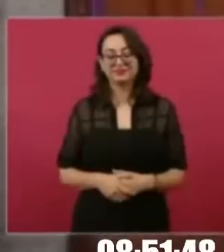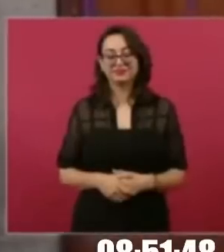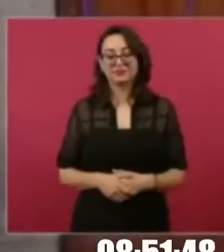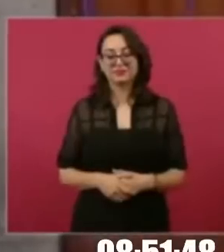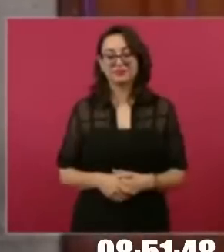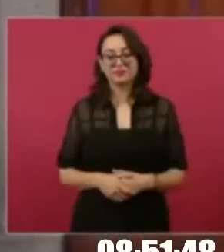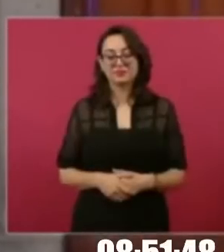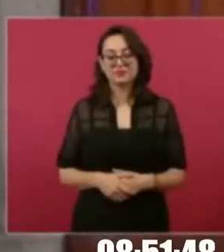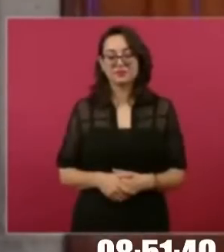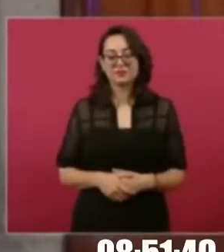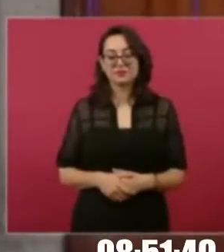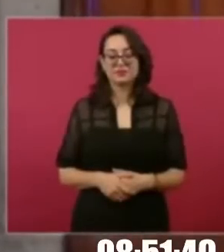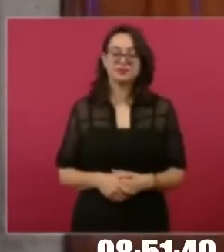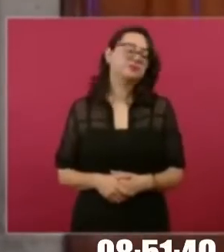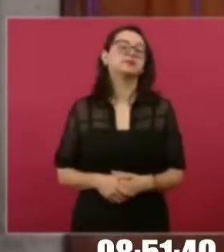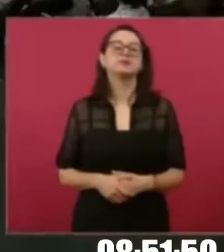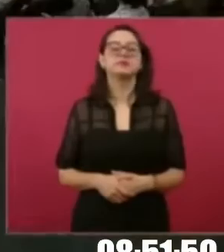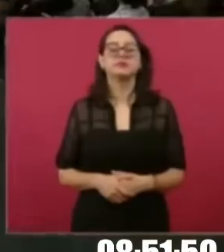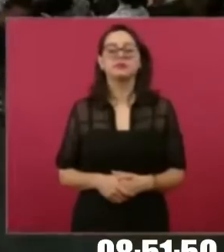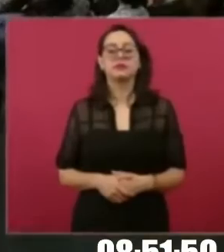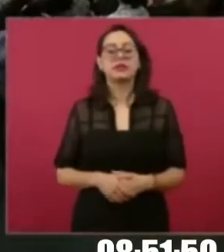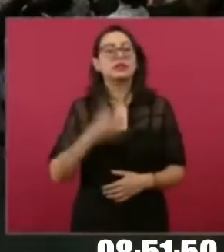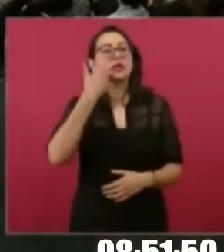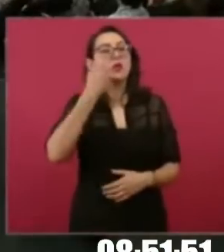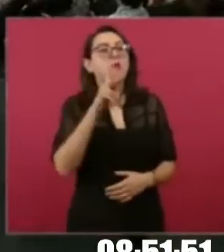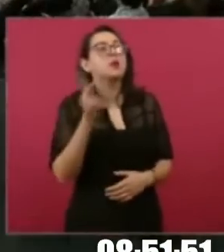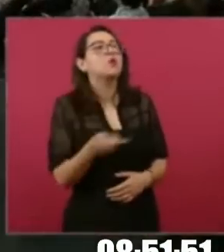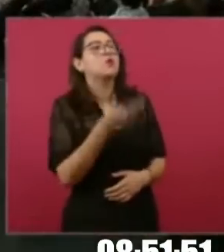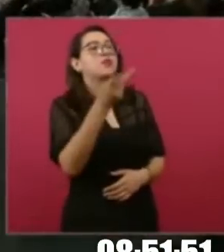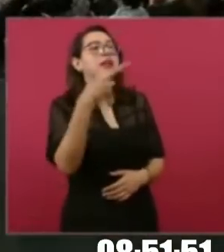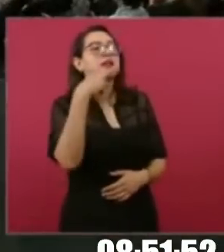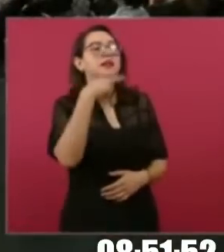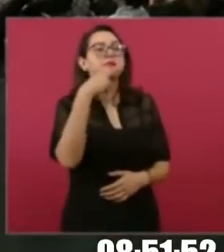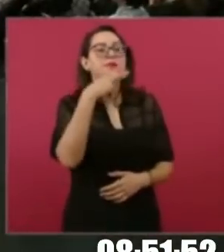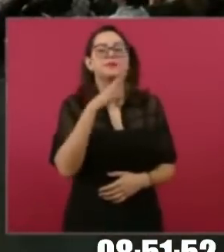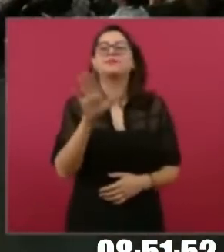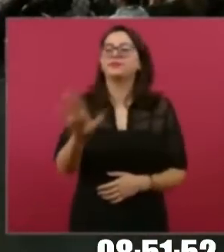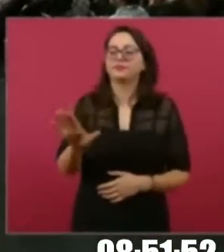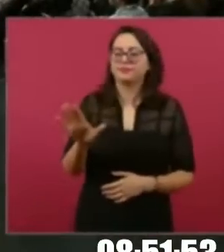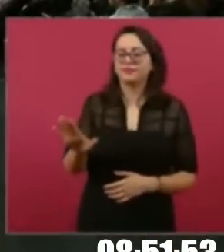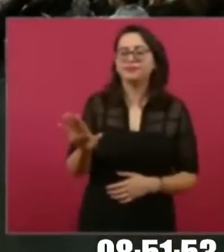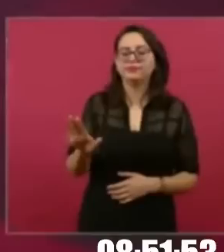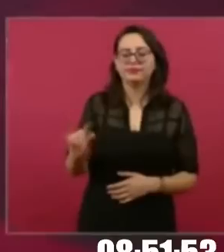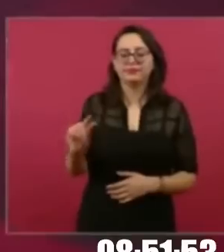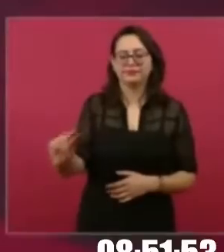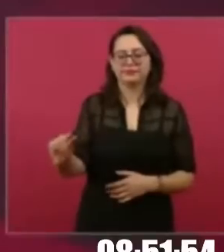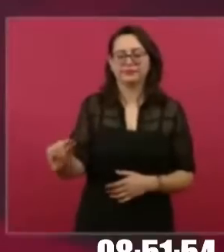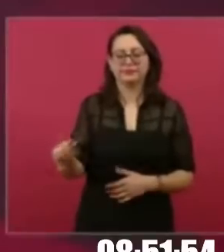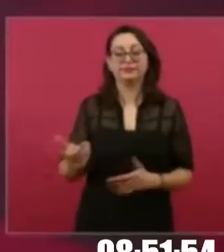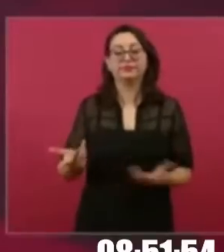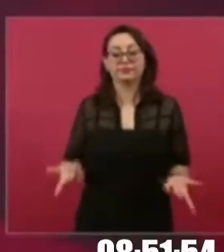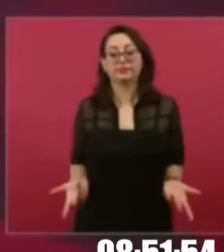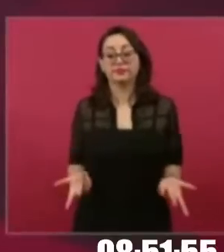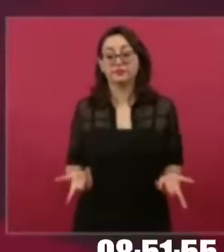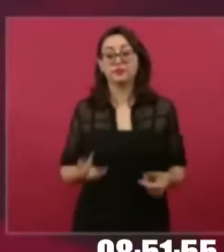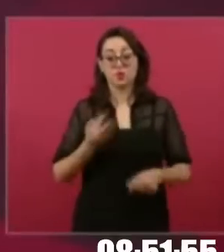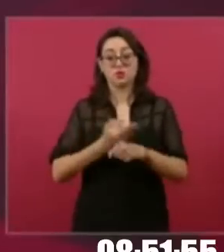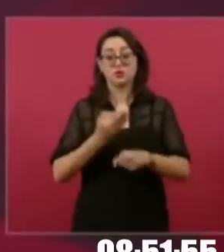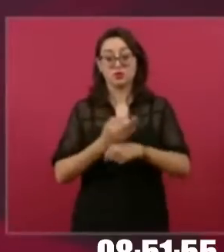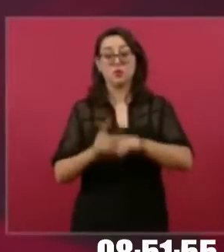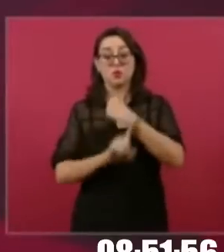consultarle rápidamente Entonces este pues informar que está pasando esto